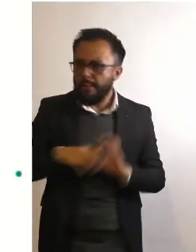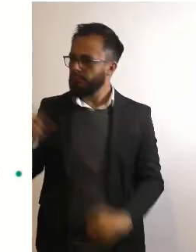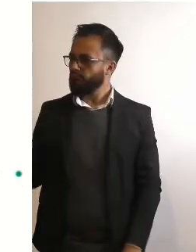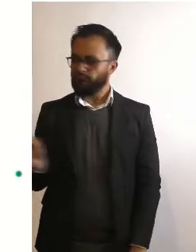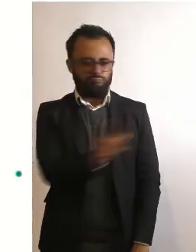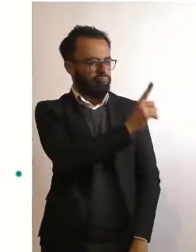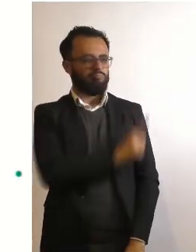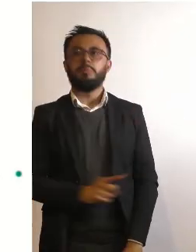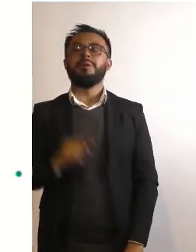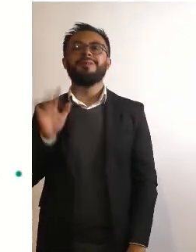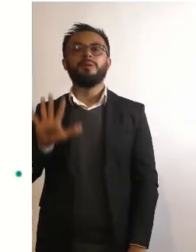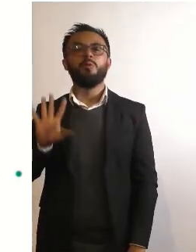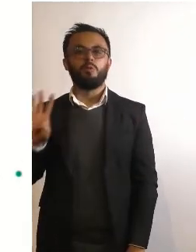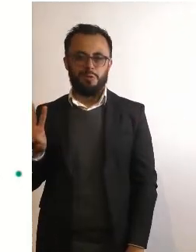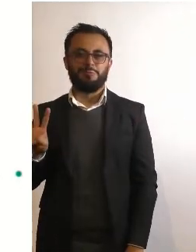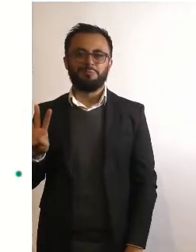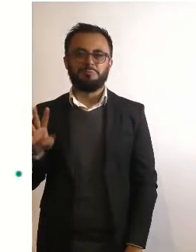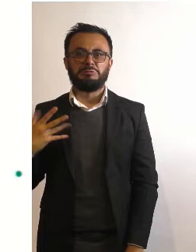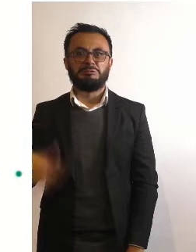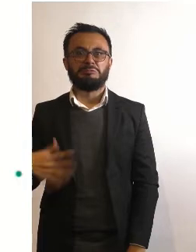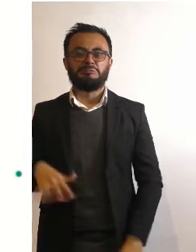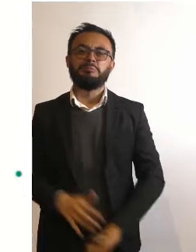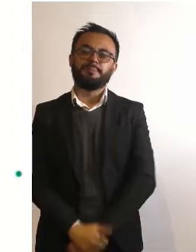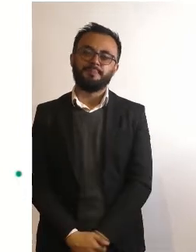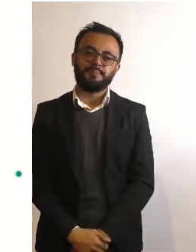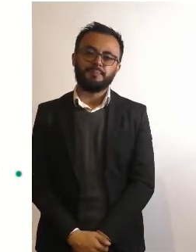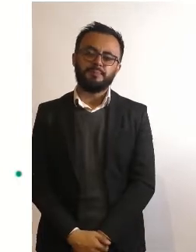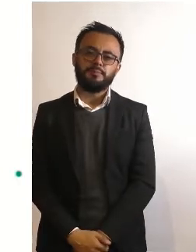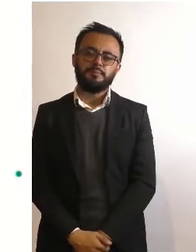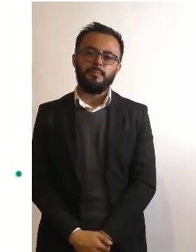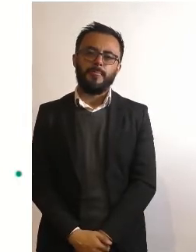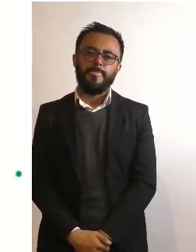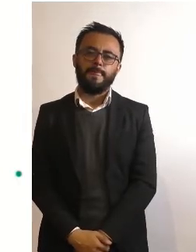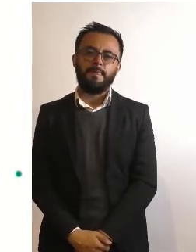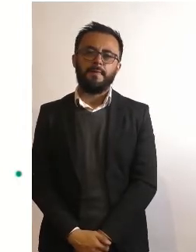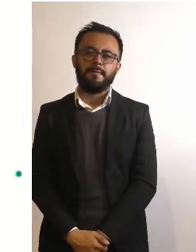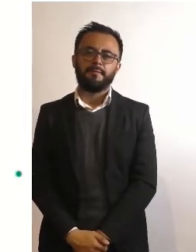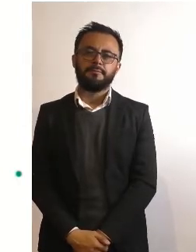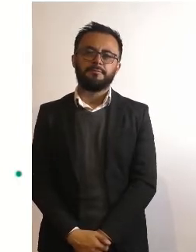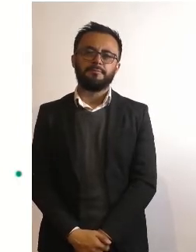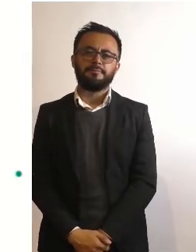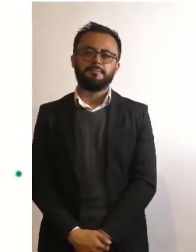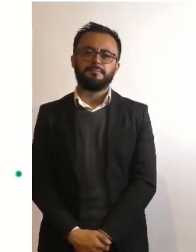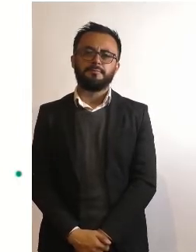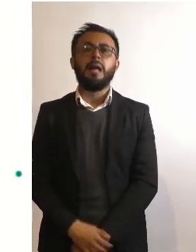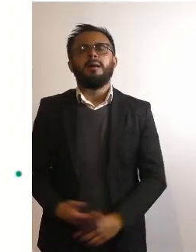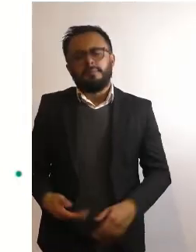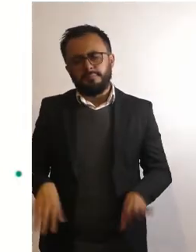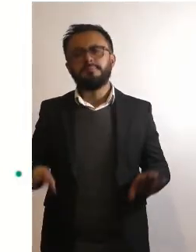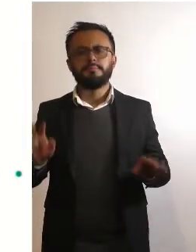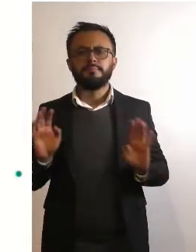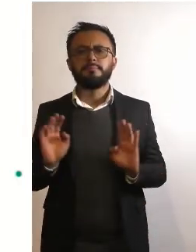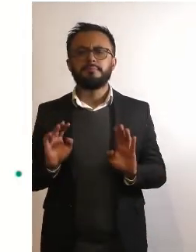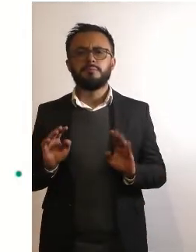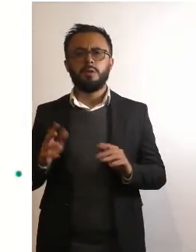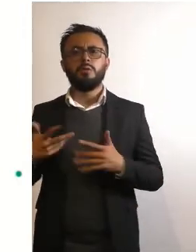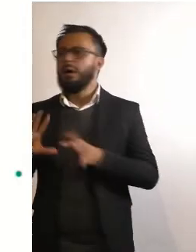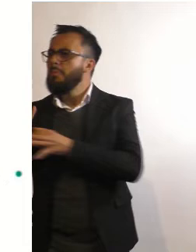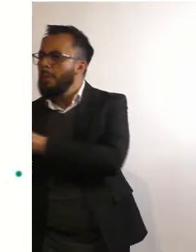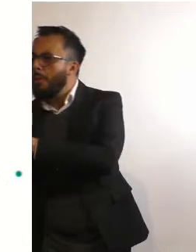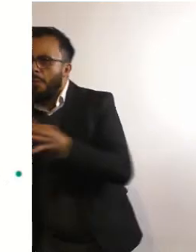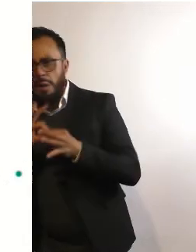supuesto con el apoyo de las diferentes unidades